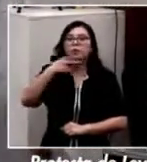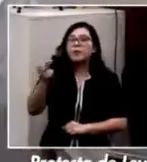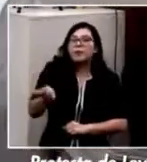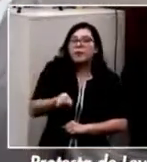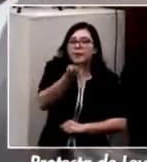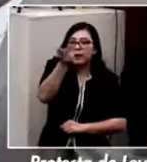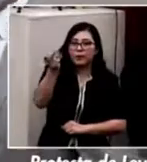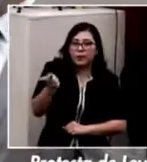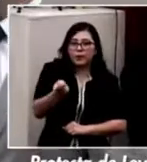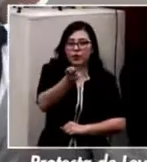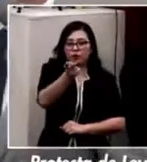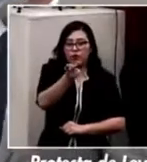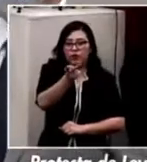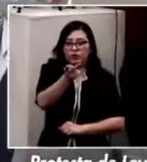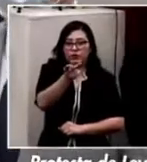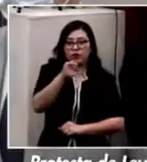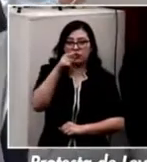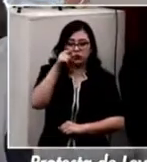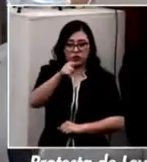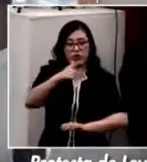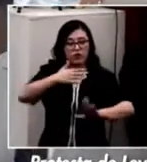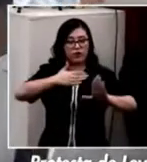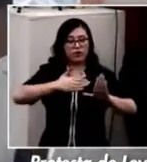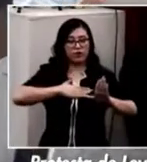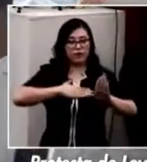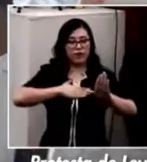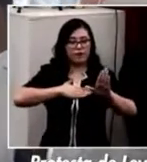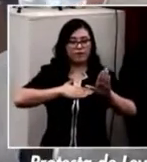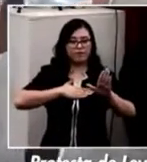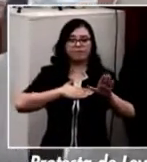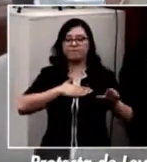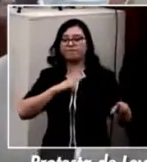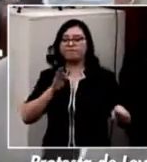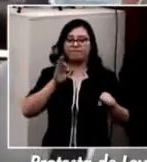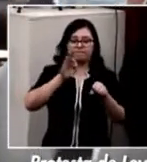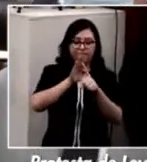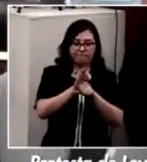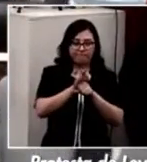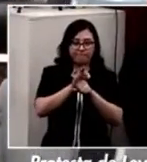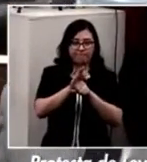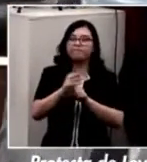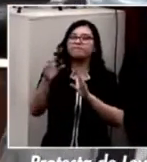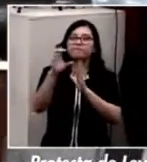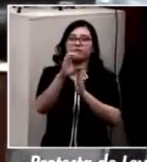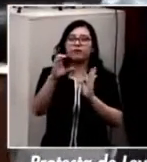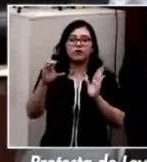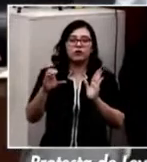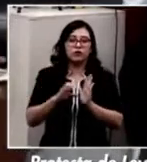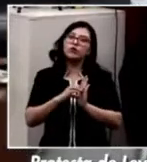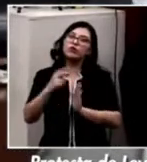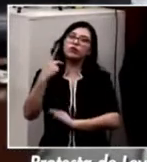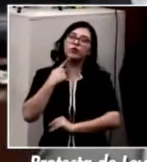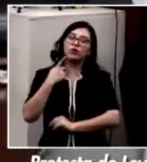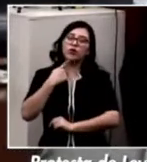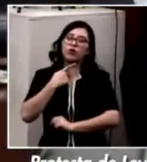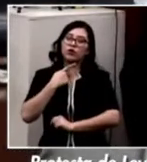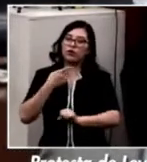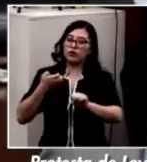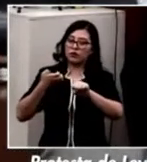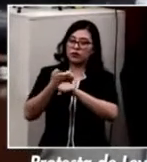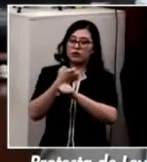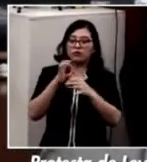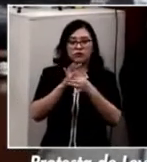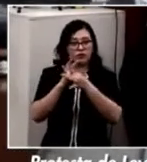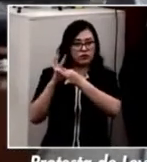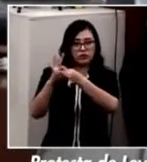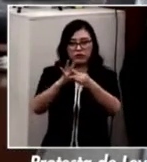un abogado que tiene una amplia trayectoria, un abogado postulante de tiempo completo, ¿no, mi querido fiscal? Así es,